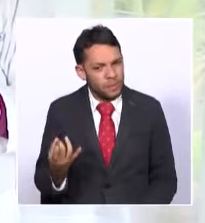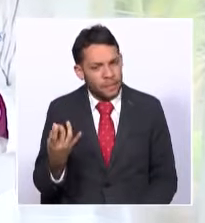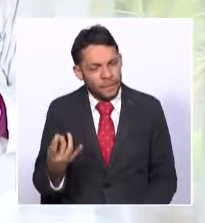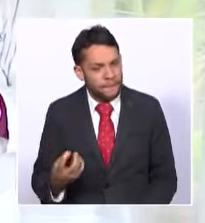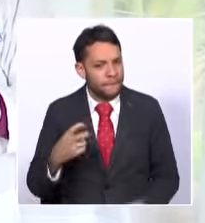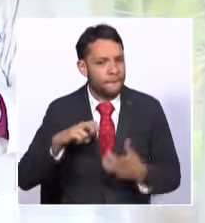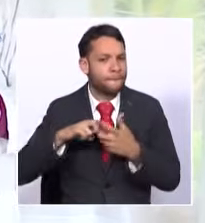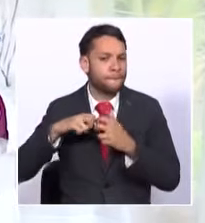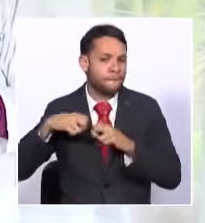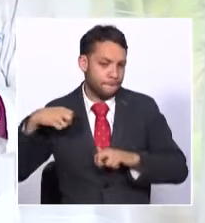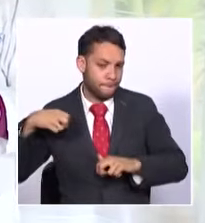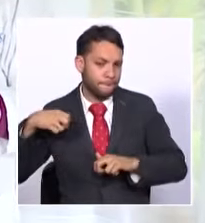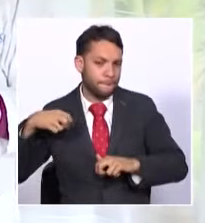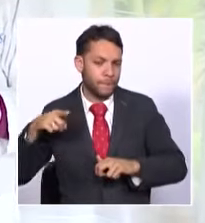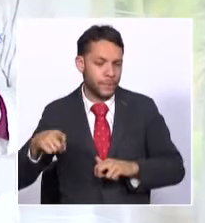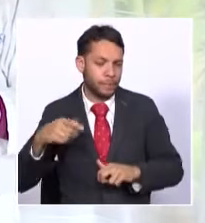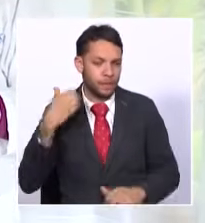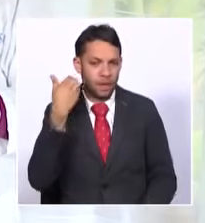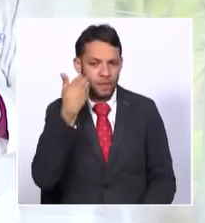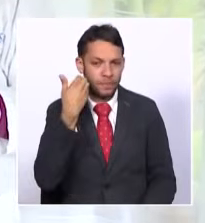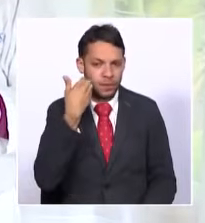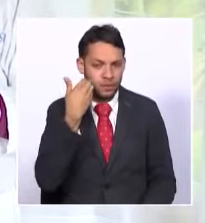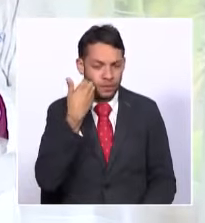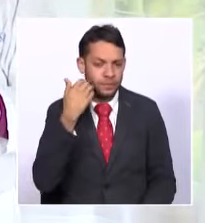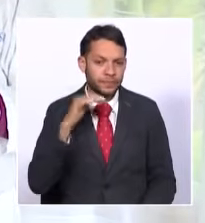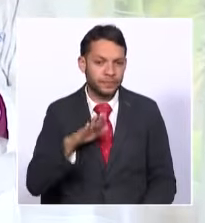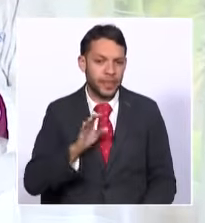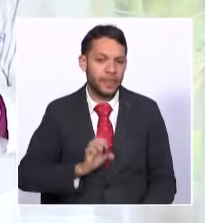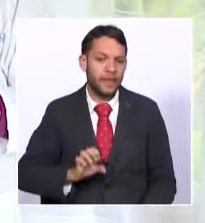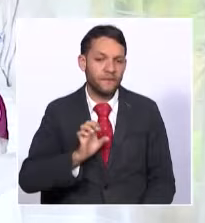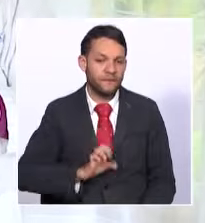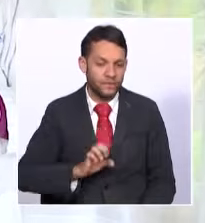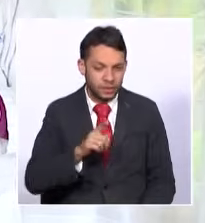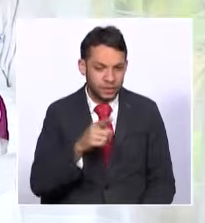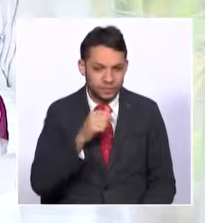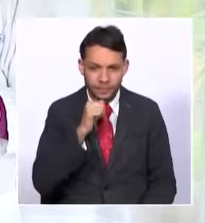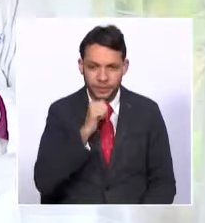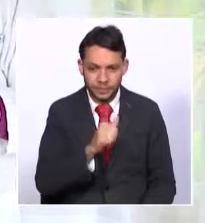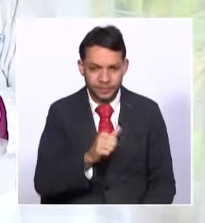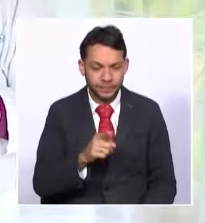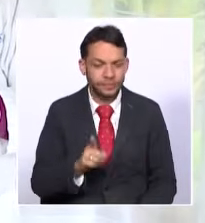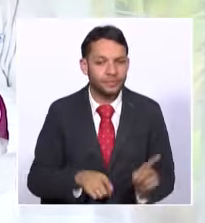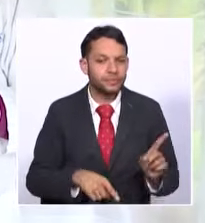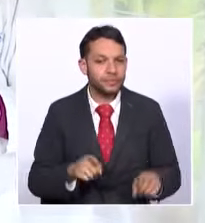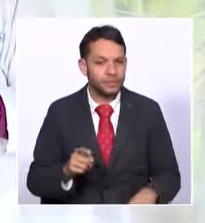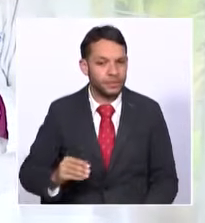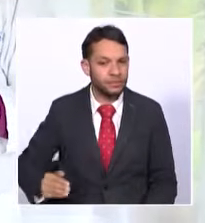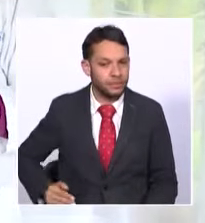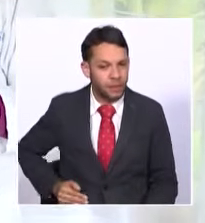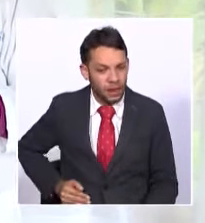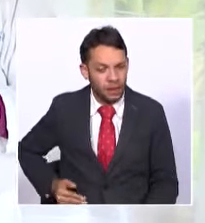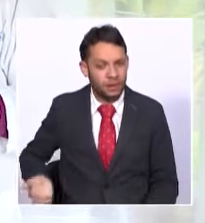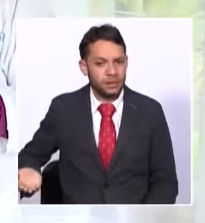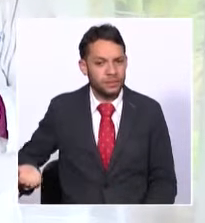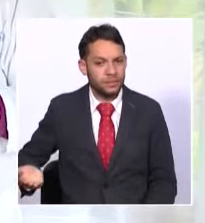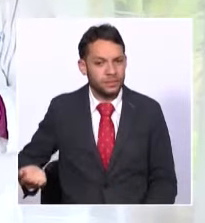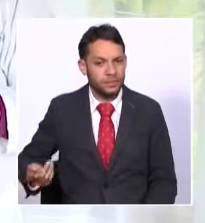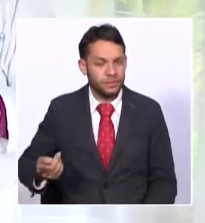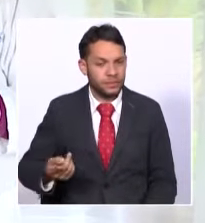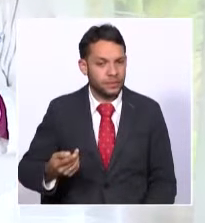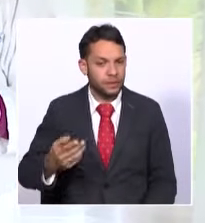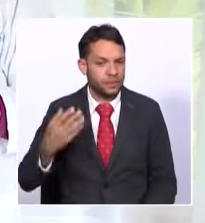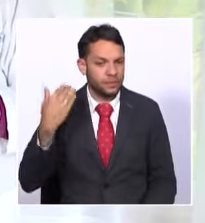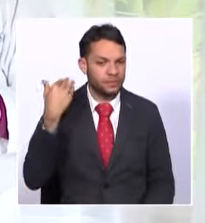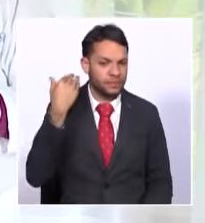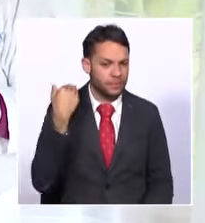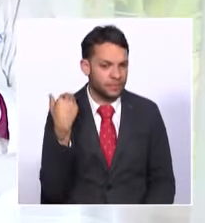que tenía una enfermedad a nivel hepático. Entonces, dolores muchas veces del hígado se nos van al hombro derecho,